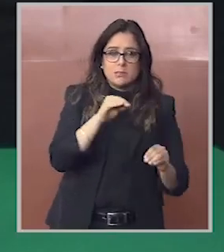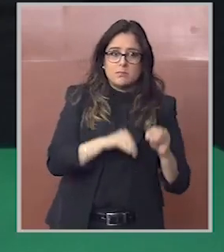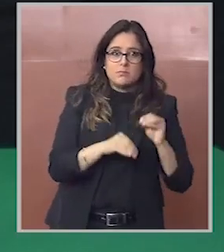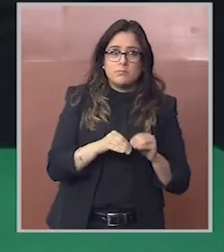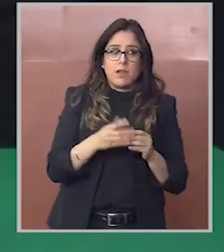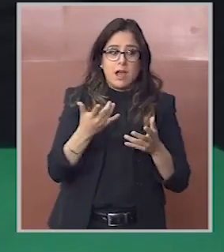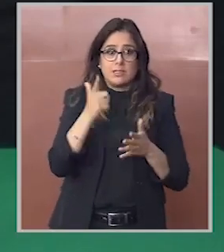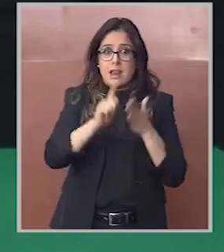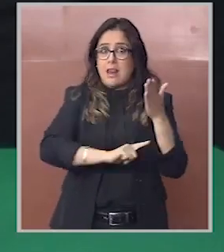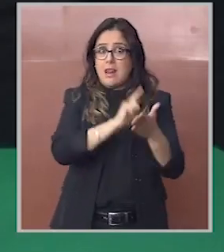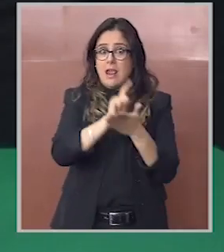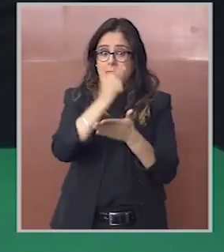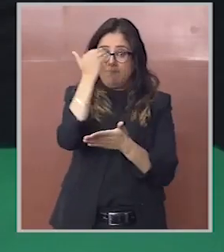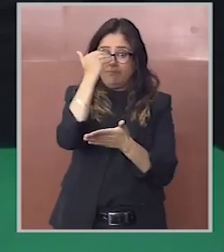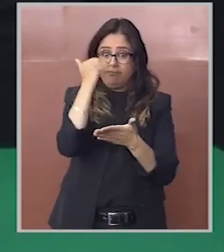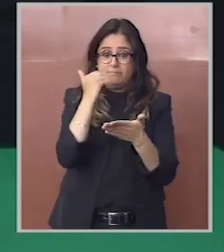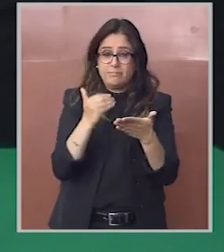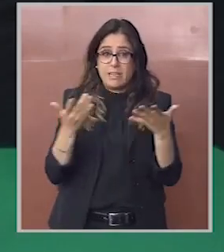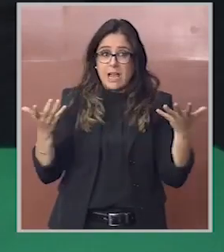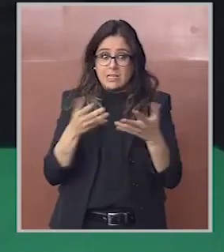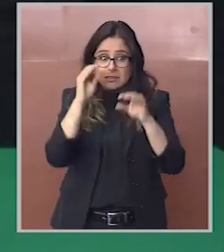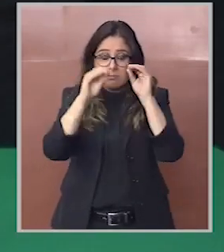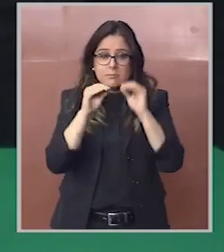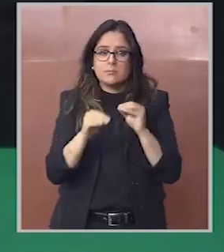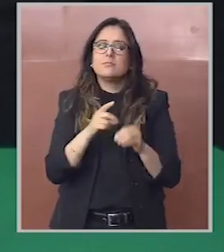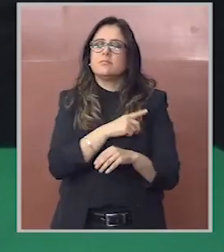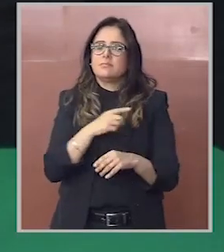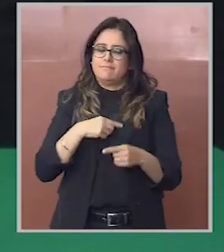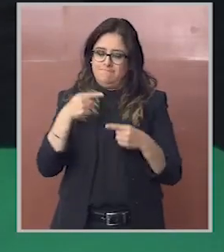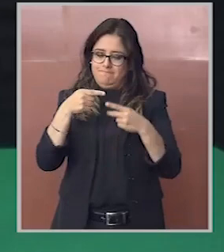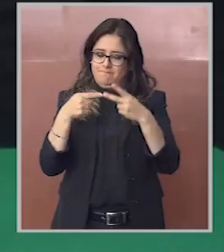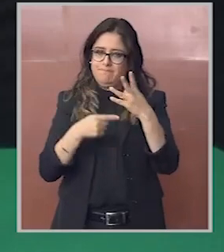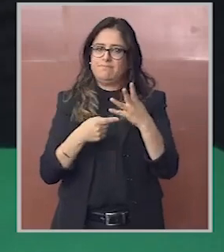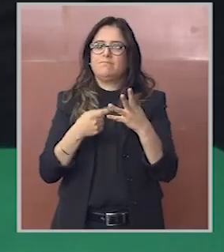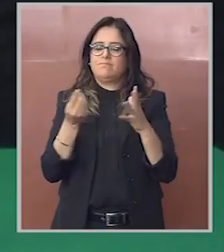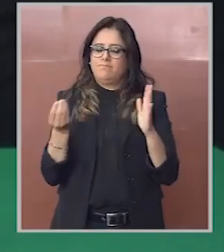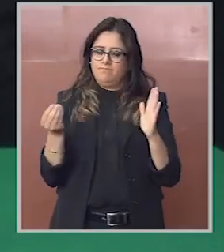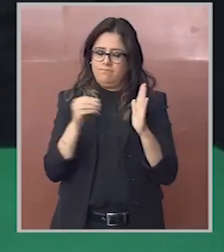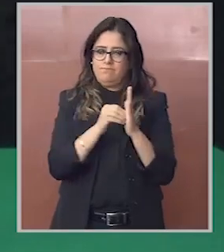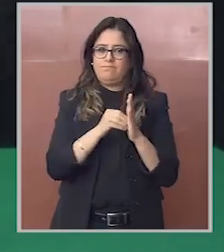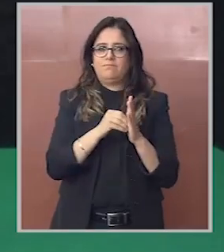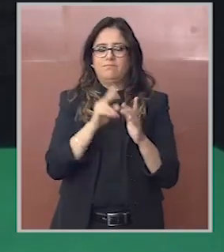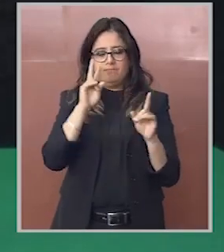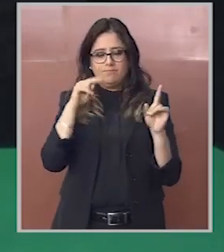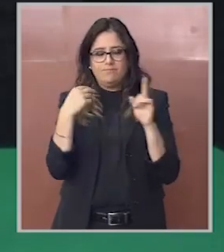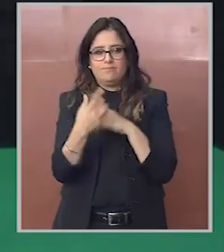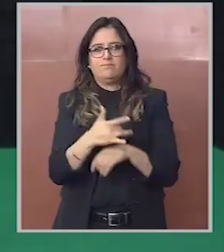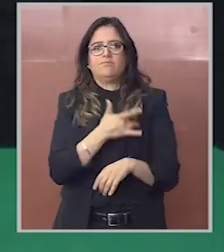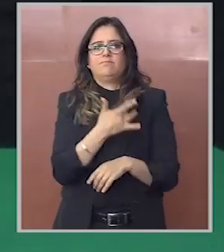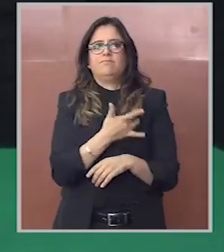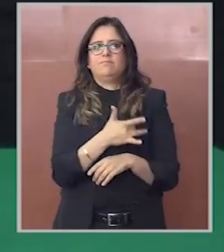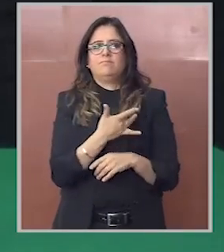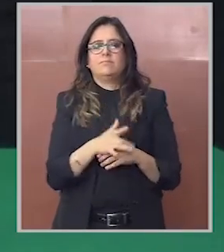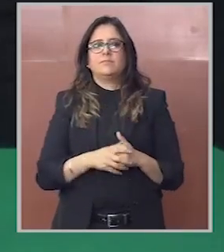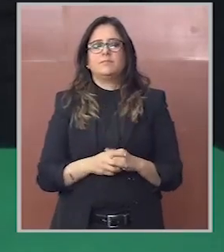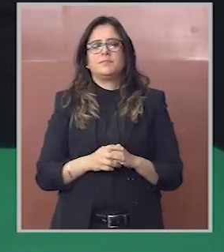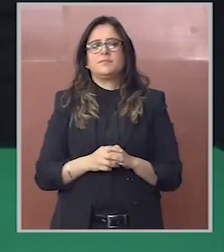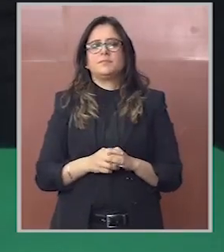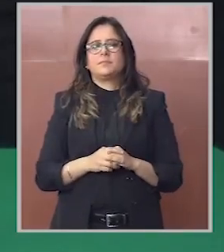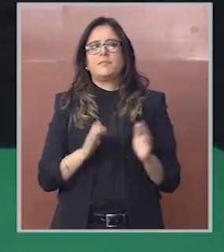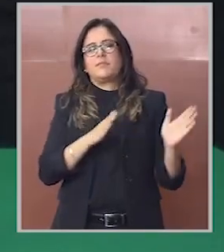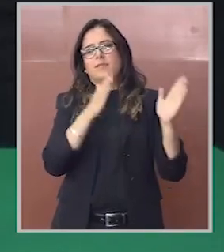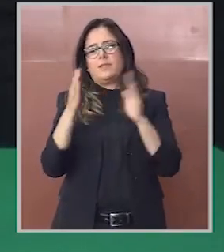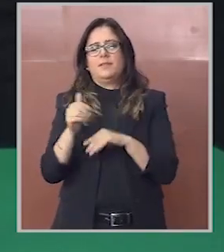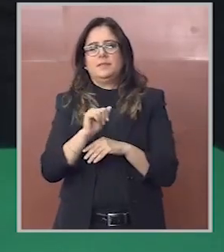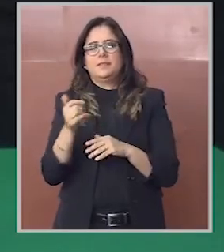esas brechas que tienen adelante por favor en un estudio ya Este es un estudio que se hizo en mi país el